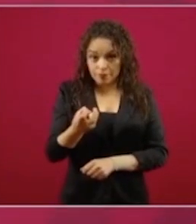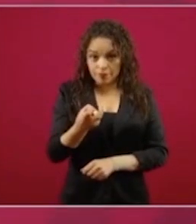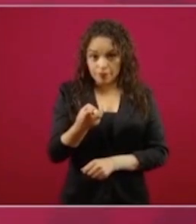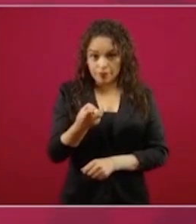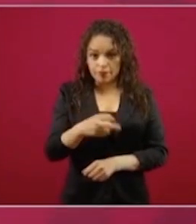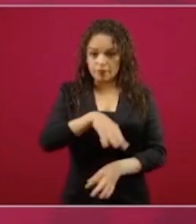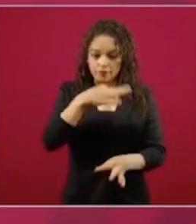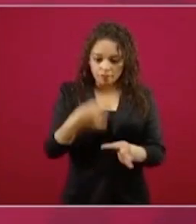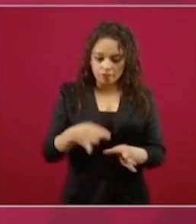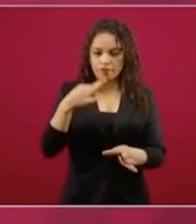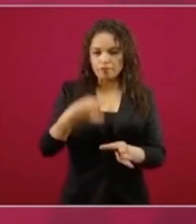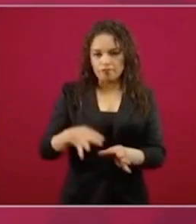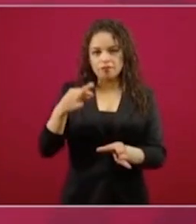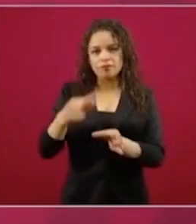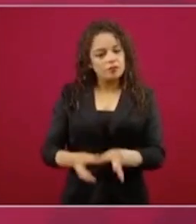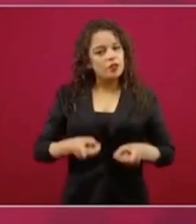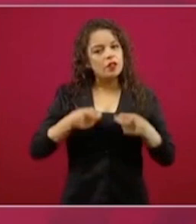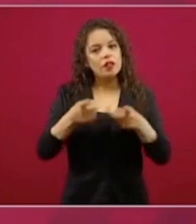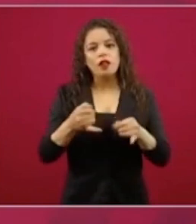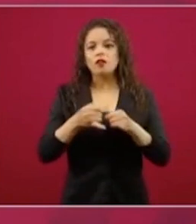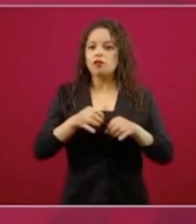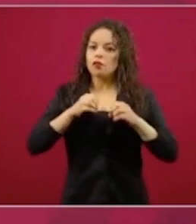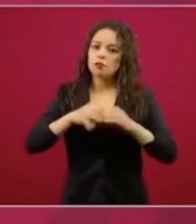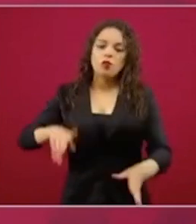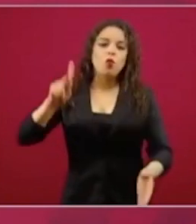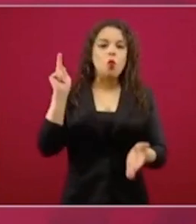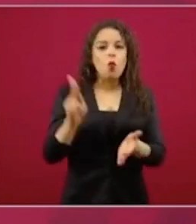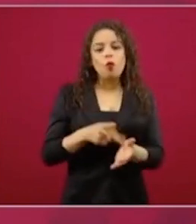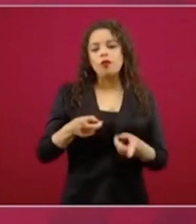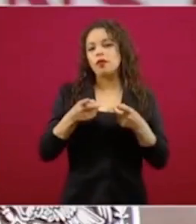informar, informar, informar, volver a informar.